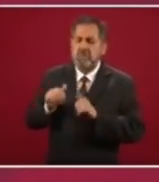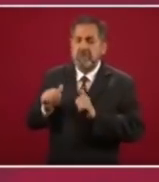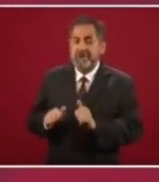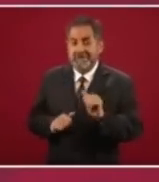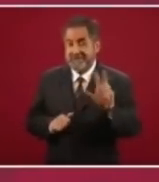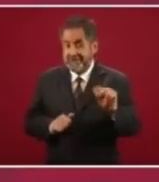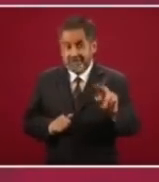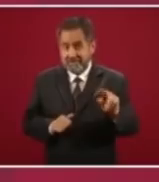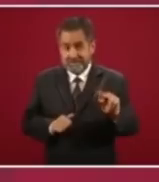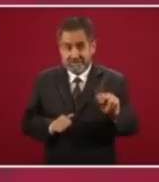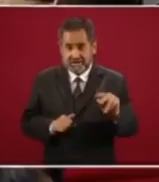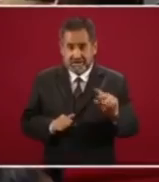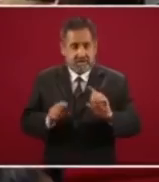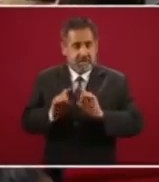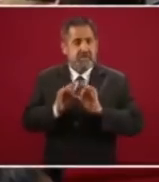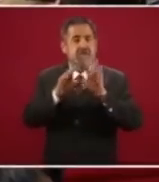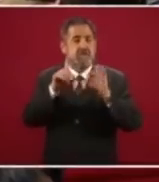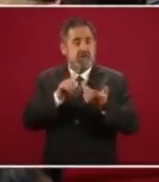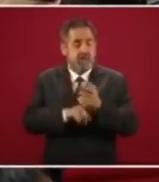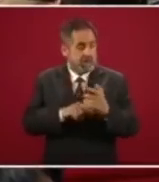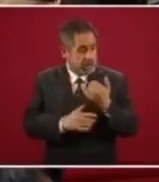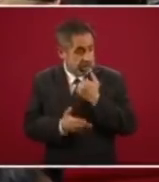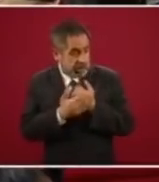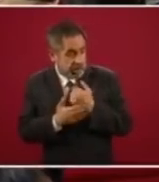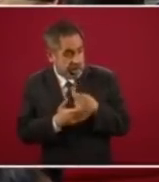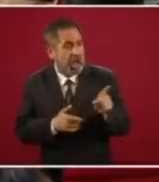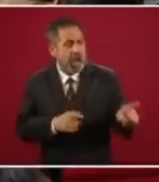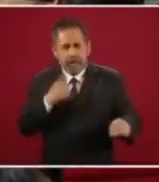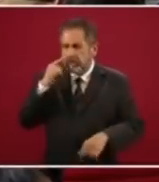de repente aquí sale algo y a ver,